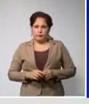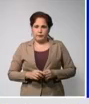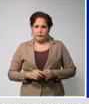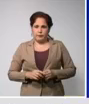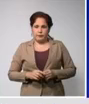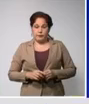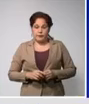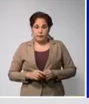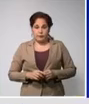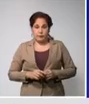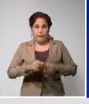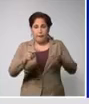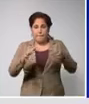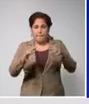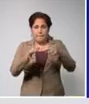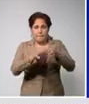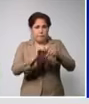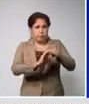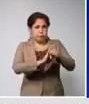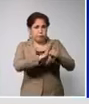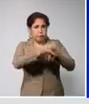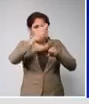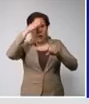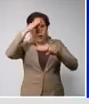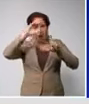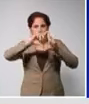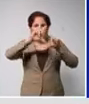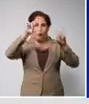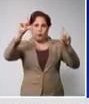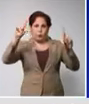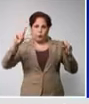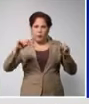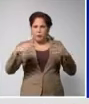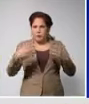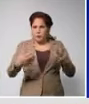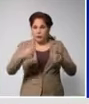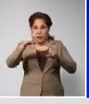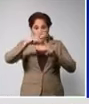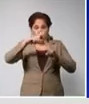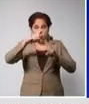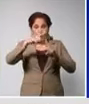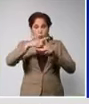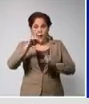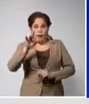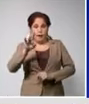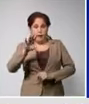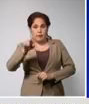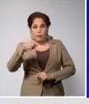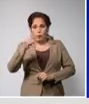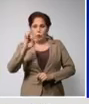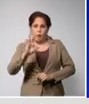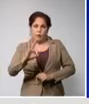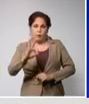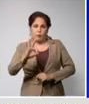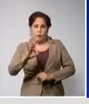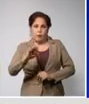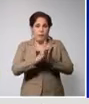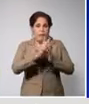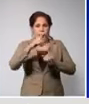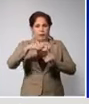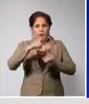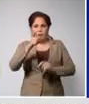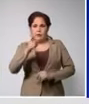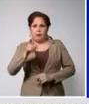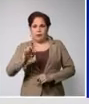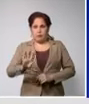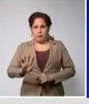Las de menor tasa en todo el país, Las Tunas con 15,8 y Matanzas con 14.